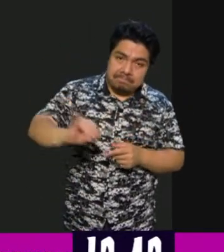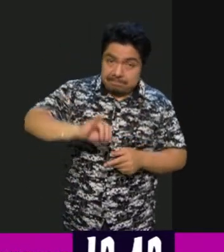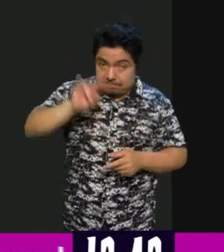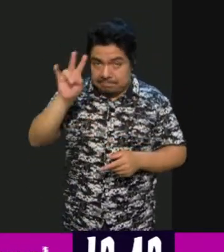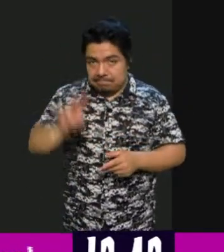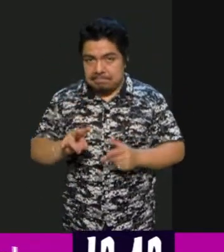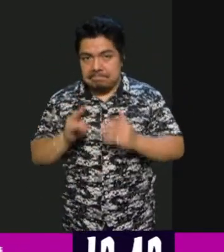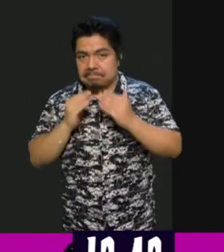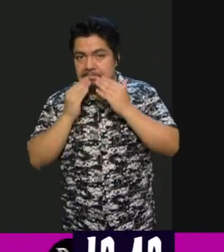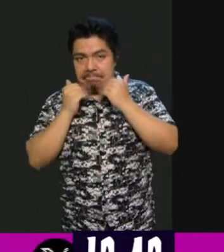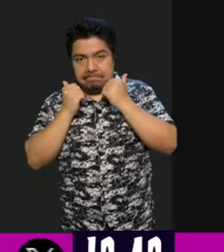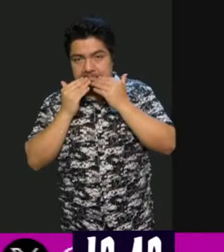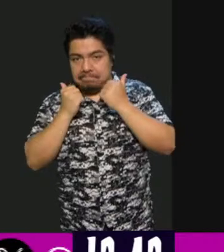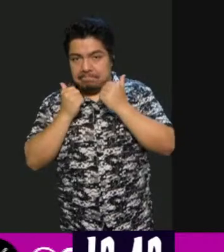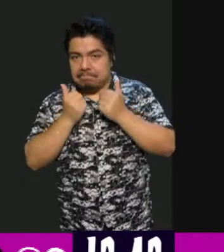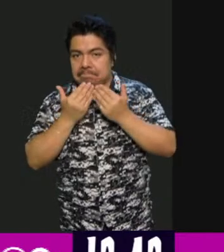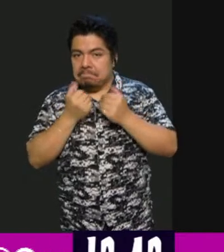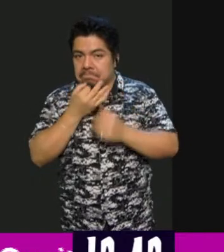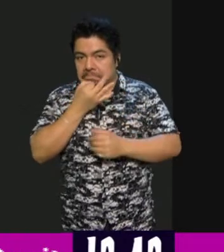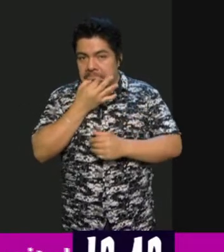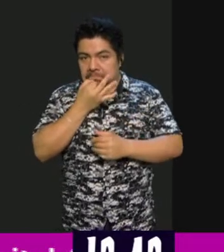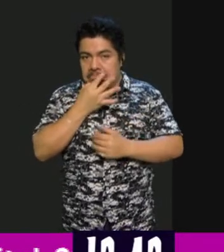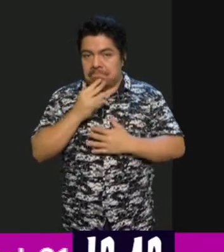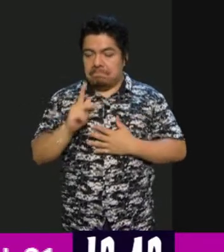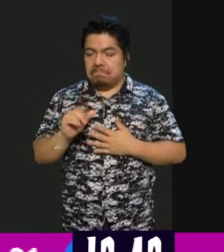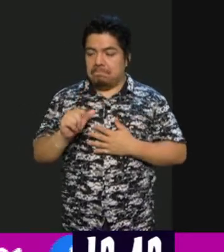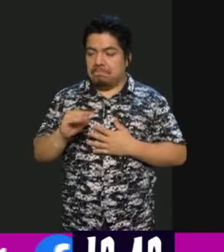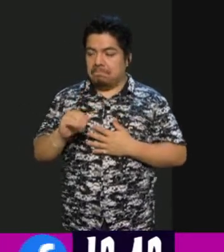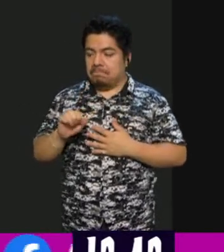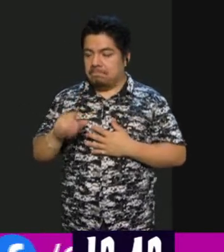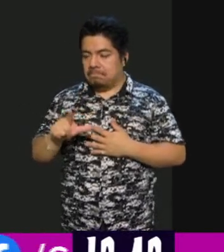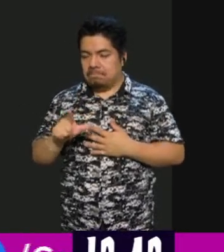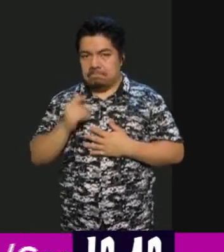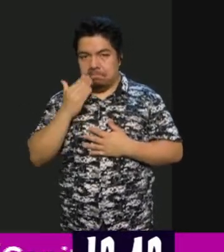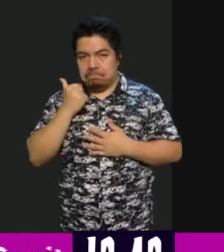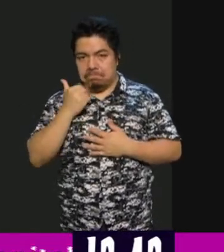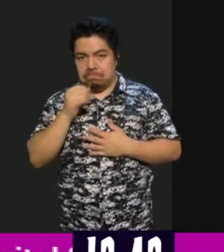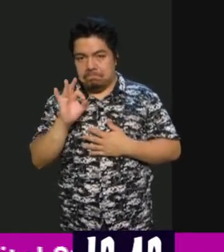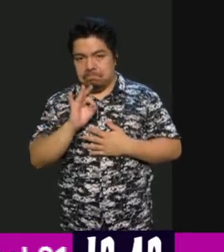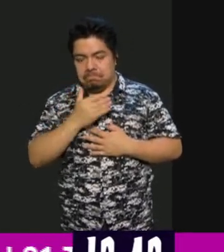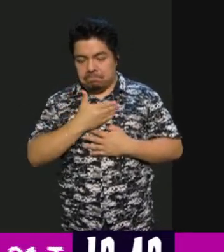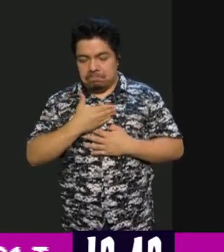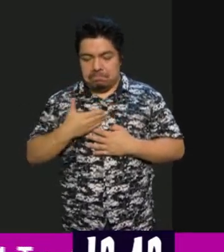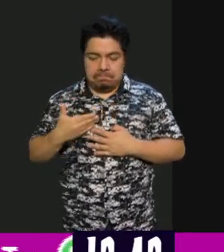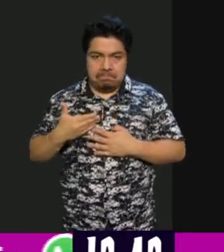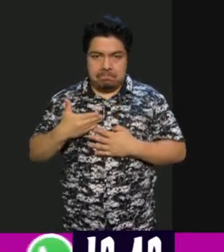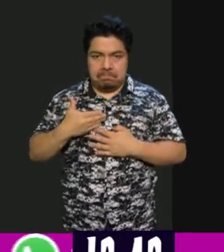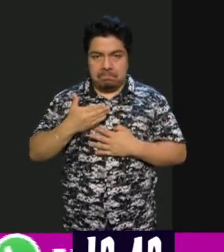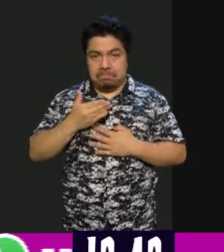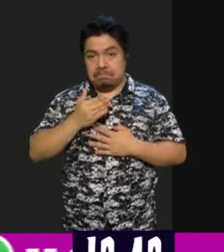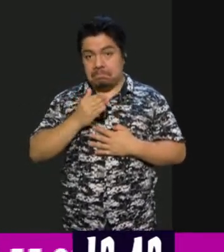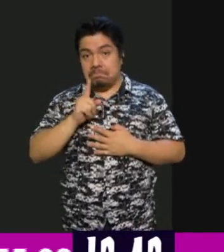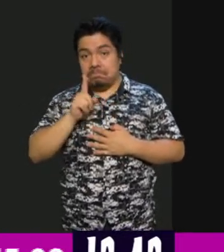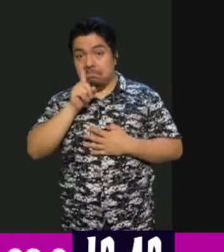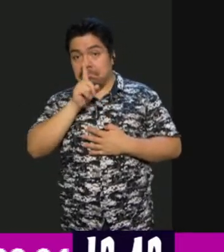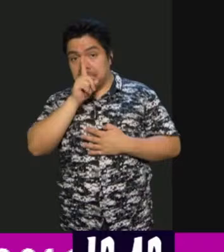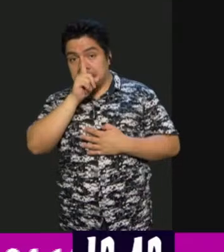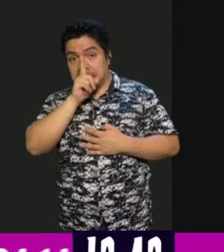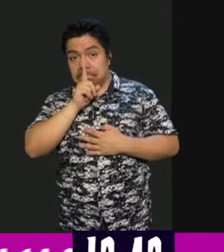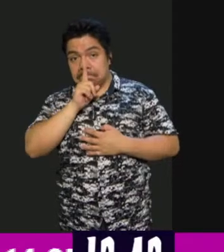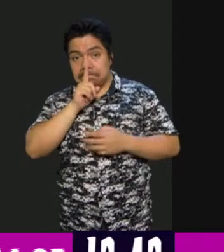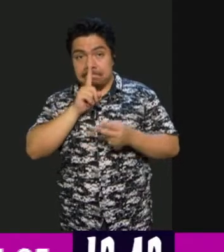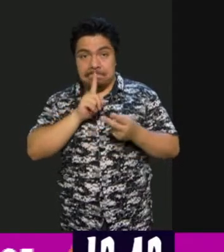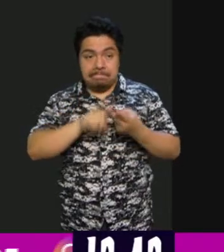no hay ni paracetamol en esas clínicas. Yo no sé si al presidente le engañaron, yo no sé si al presidente